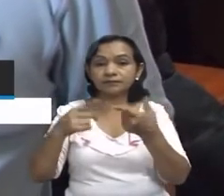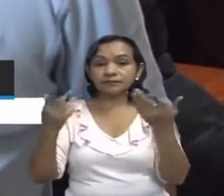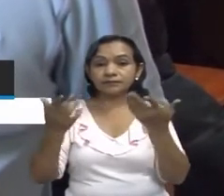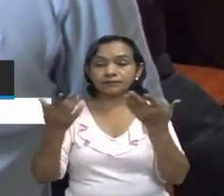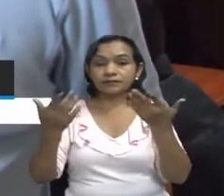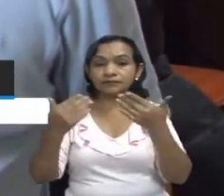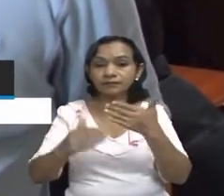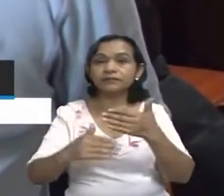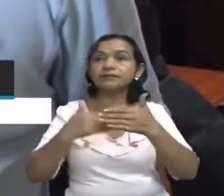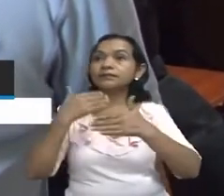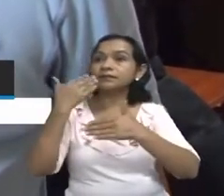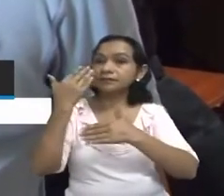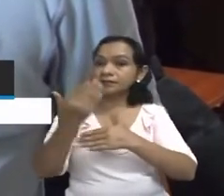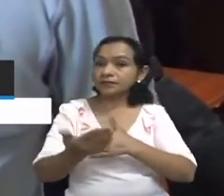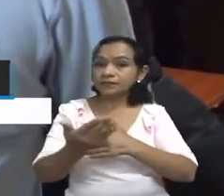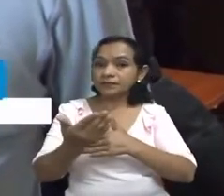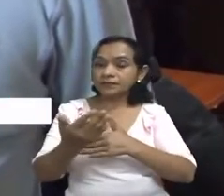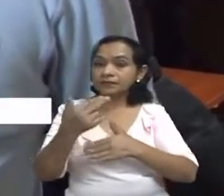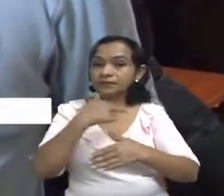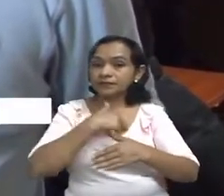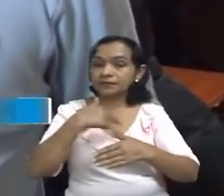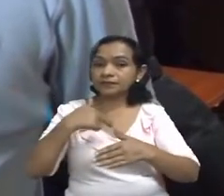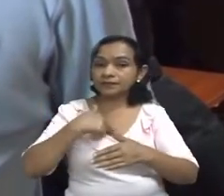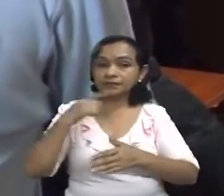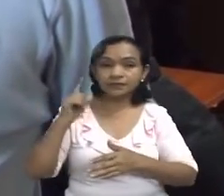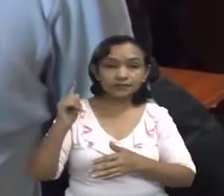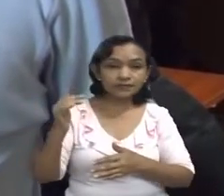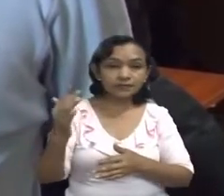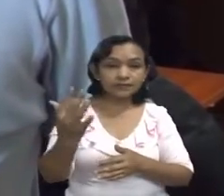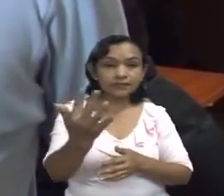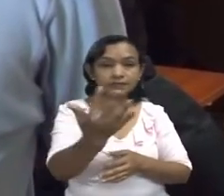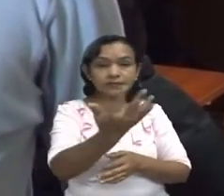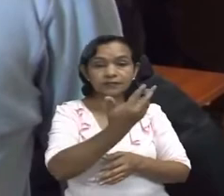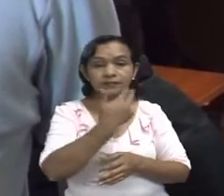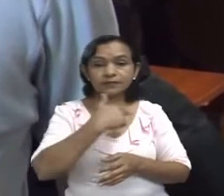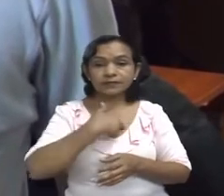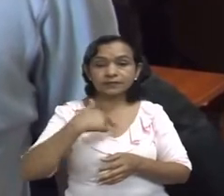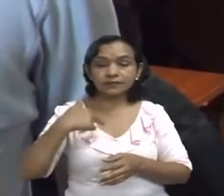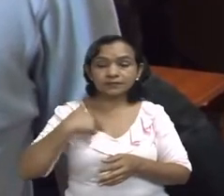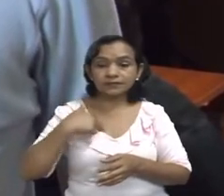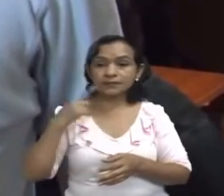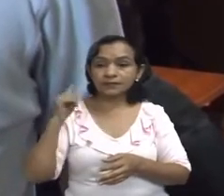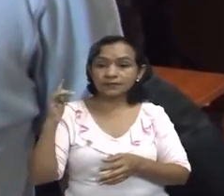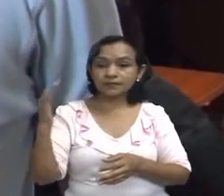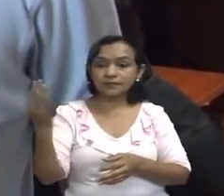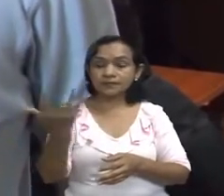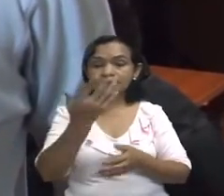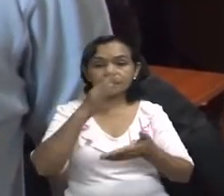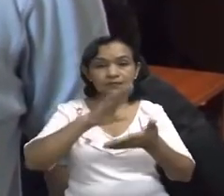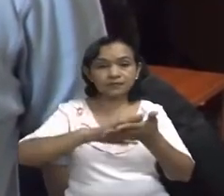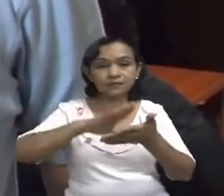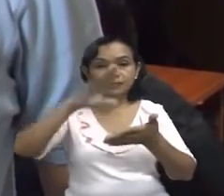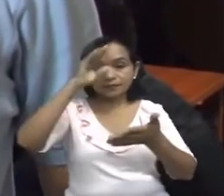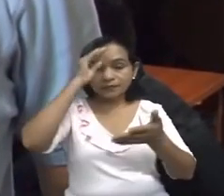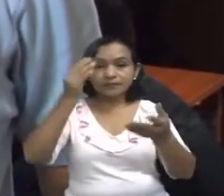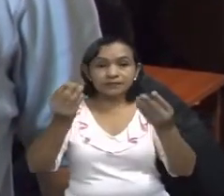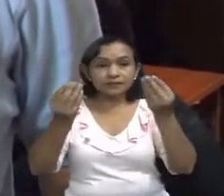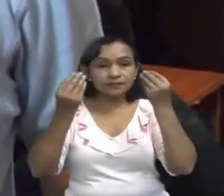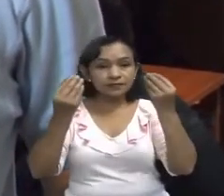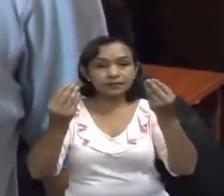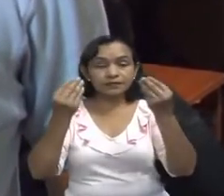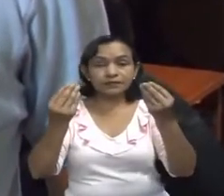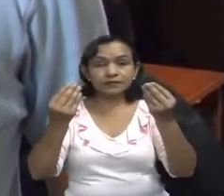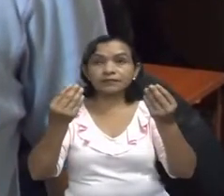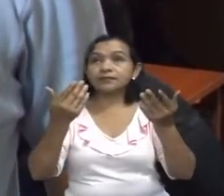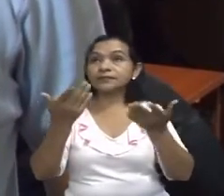conocimiento, ya que pues aquí todos aportamos un poquito y de todos pues aprendemos muchísimo y es lo